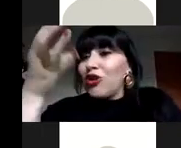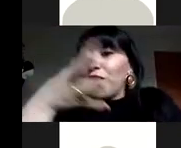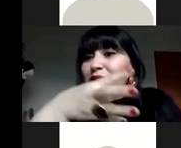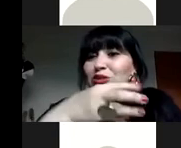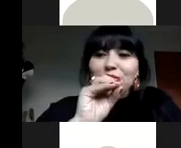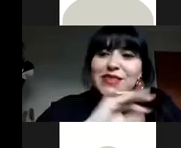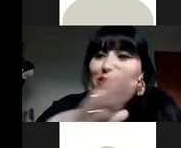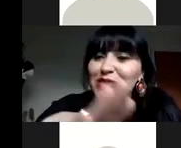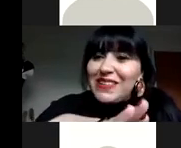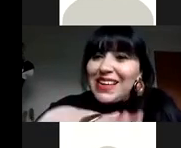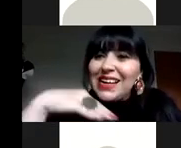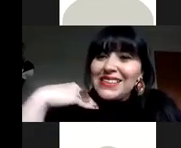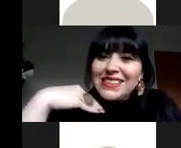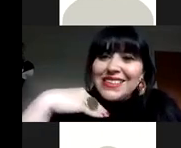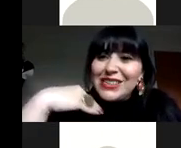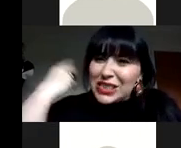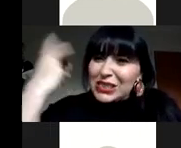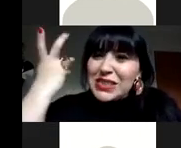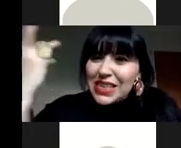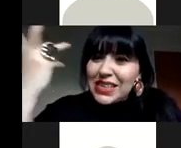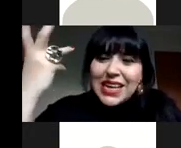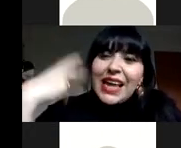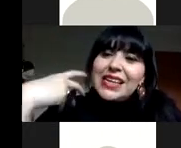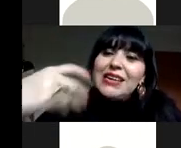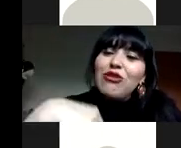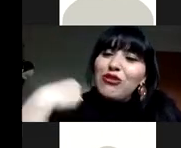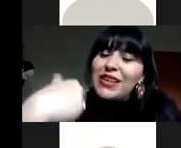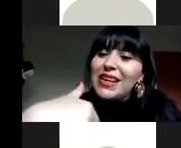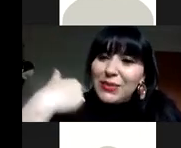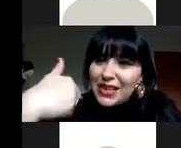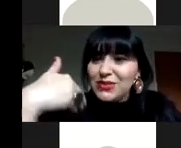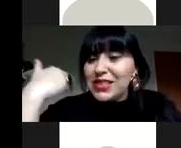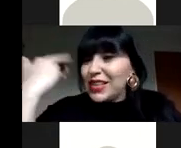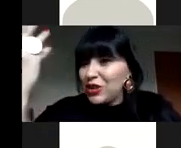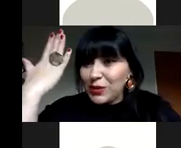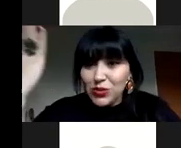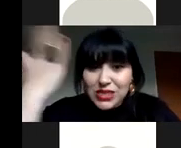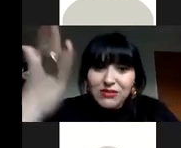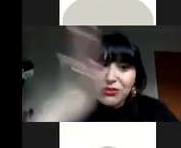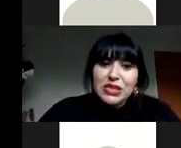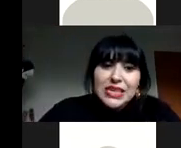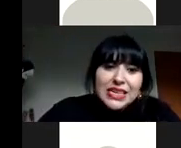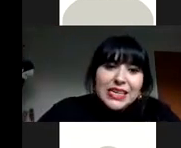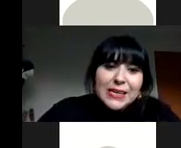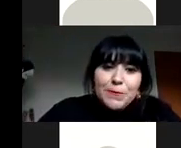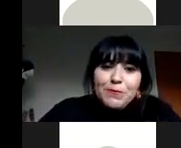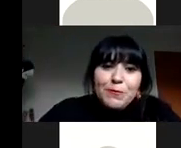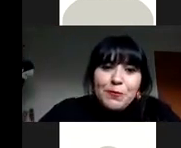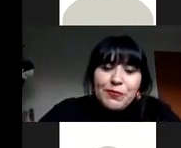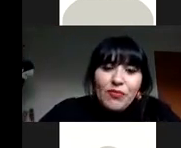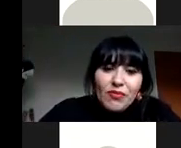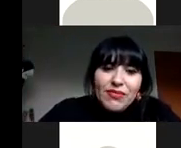El olfato, cero posibilidad. No sé si me entienden. Hay que volver a remirar esos indicadores presuntivos.